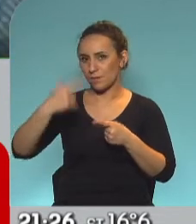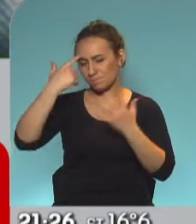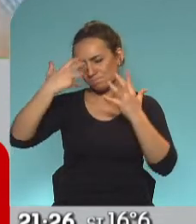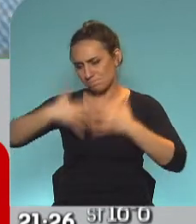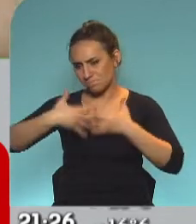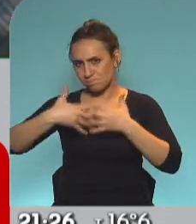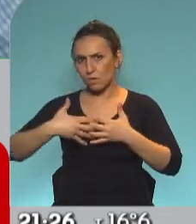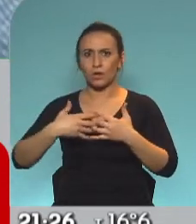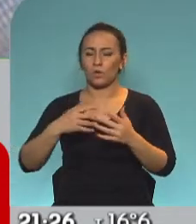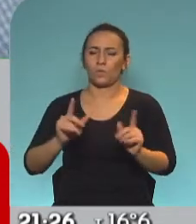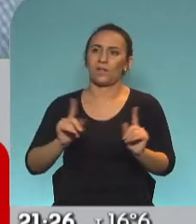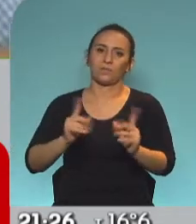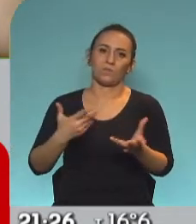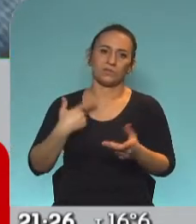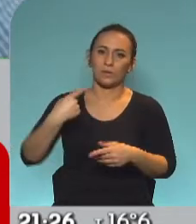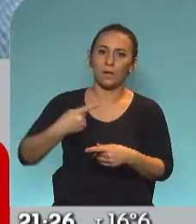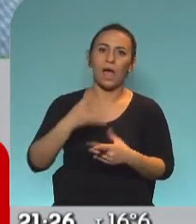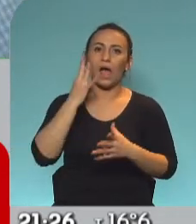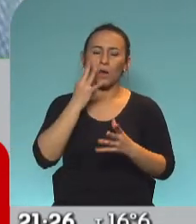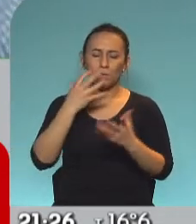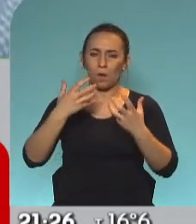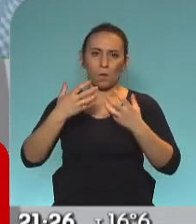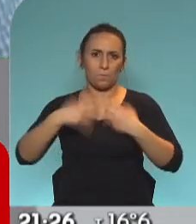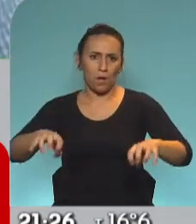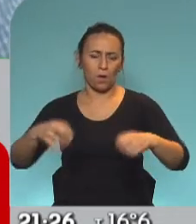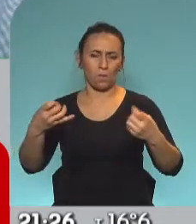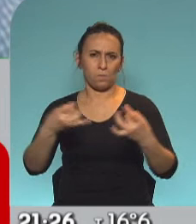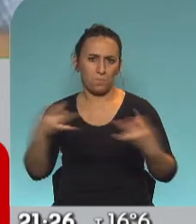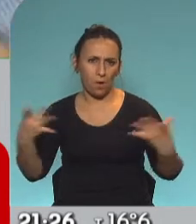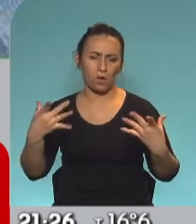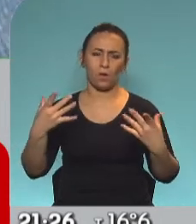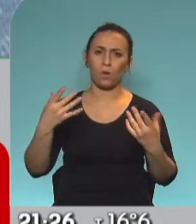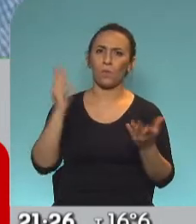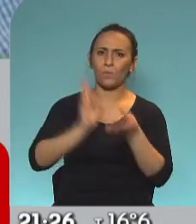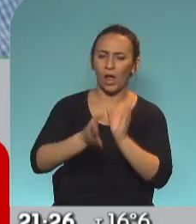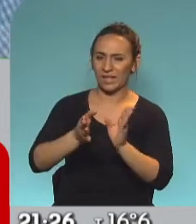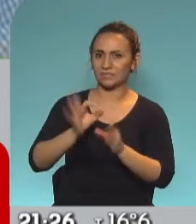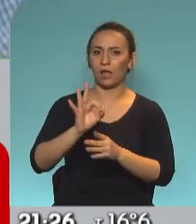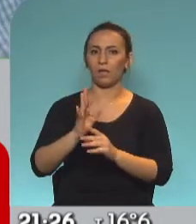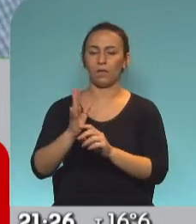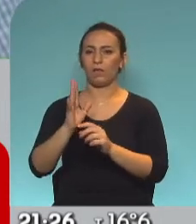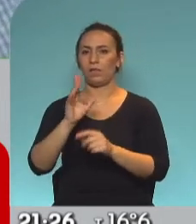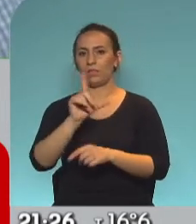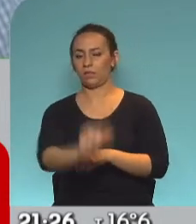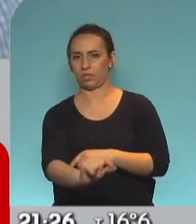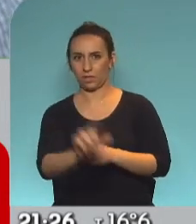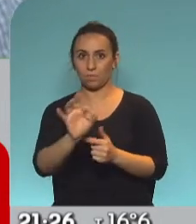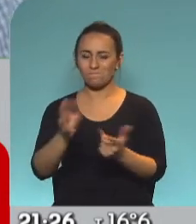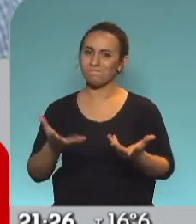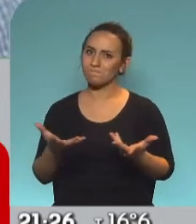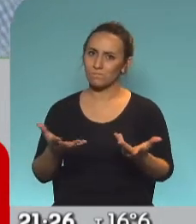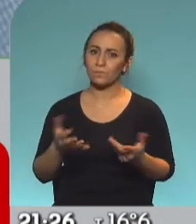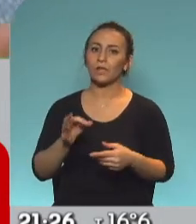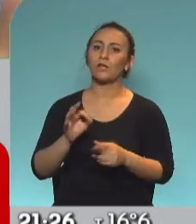todo el tiempo la polarización extrema, la agresividad permanente, la descalificación y fundamentalmente